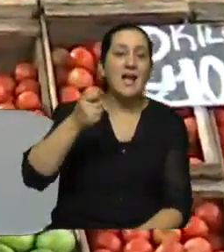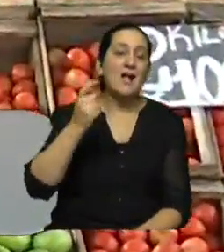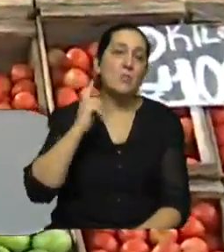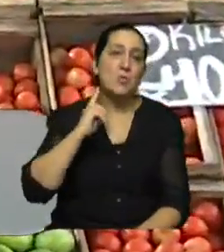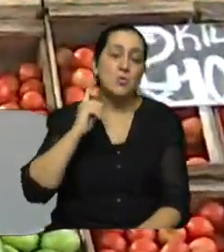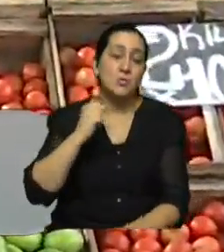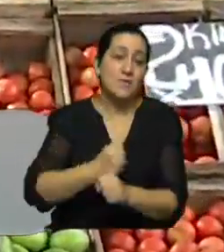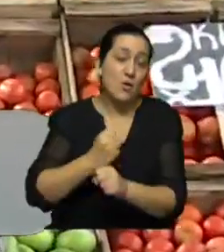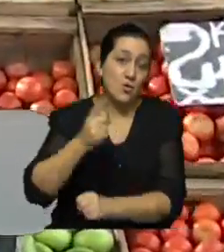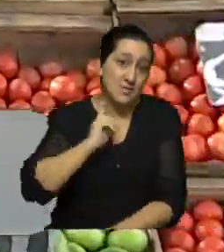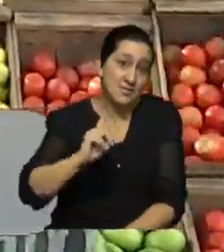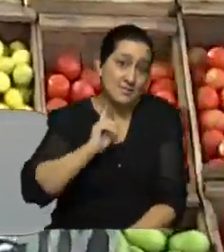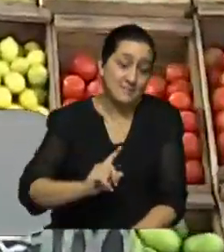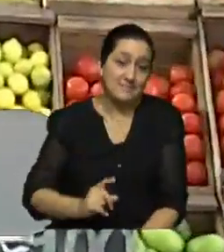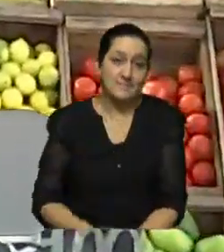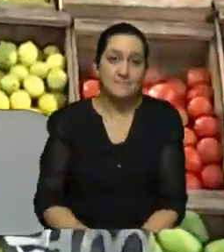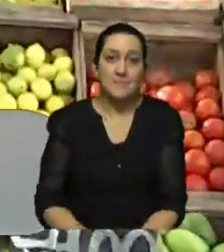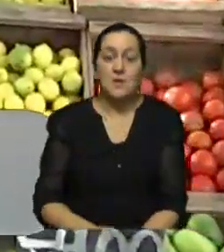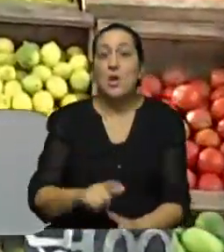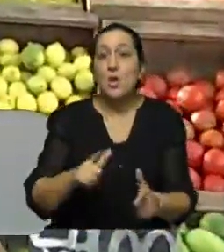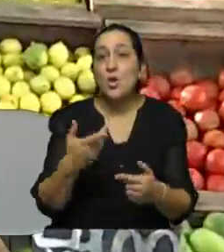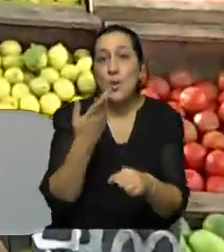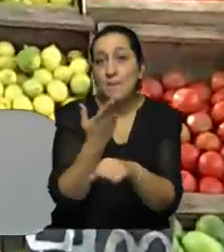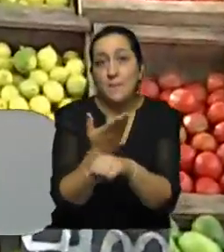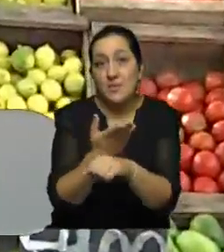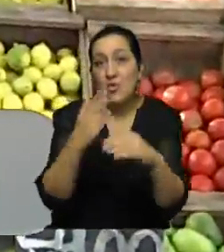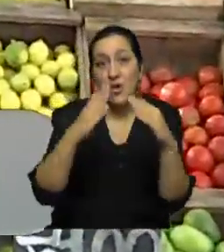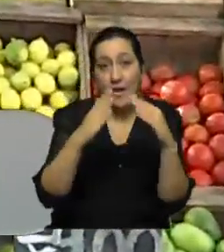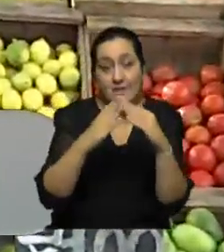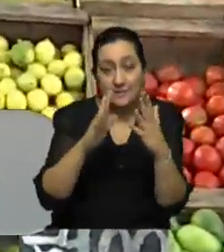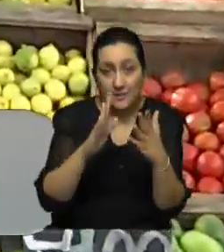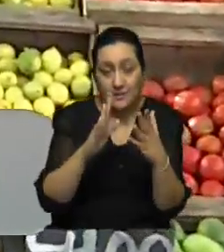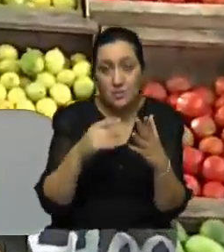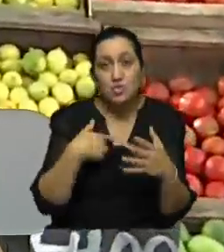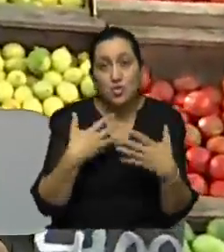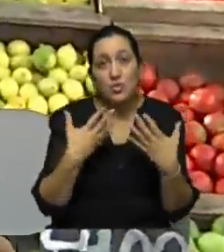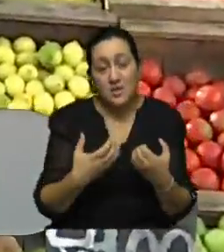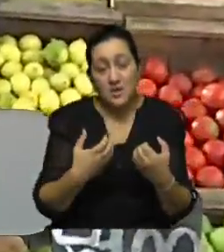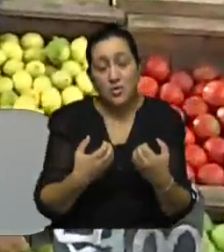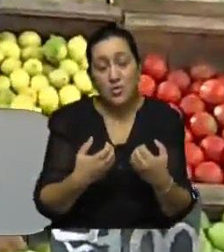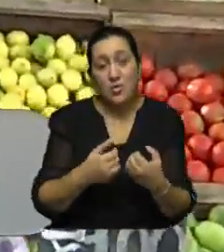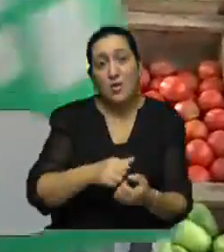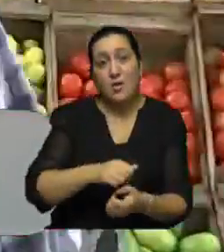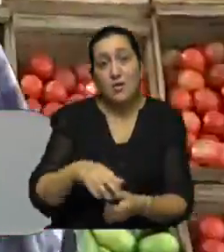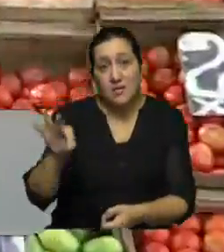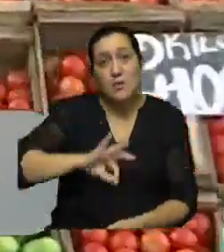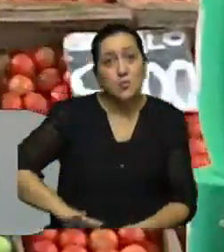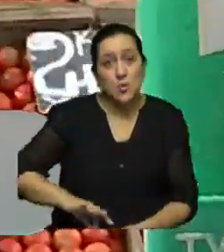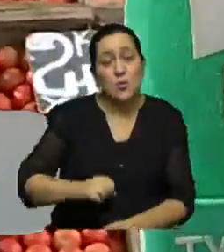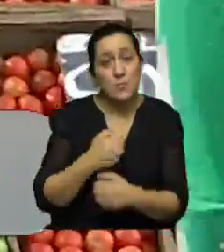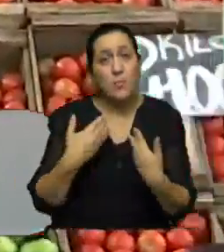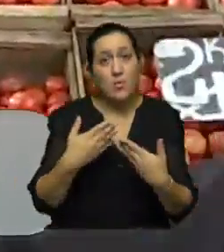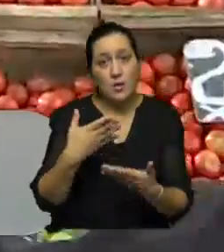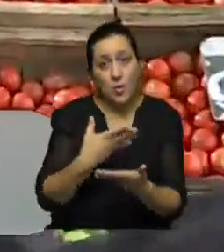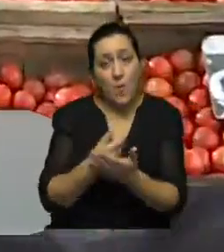ni nada, ni una casa. Me la quiero ganar. Tengo fuerza, digo, y creo en Dios, digo. Vamos arriba, Rambo, vamos